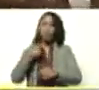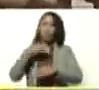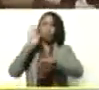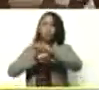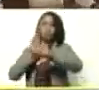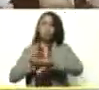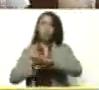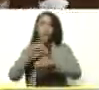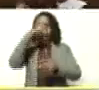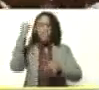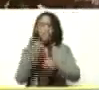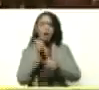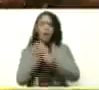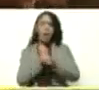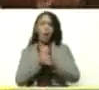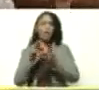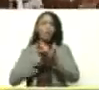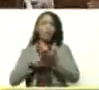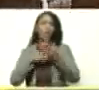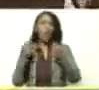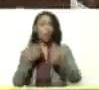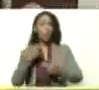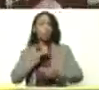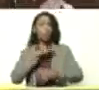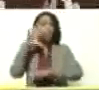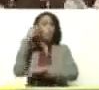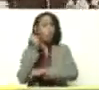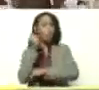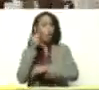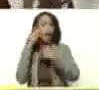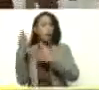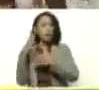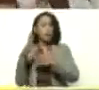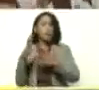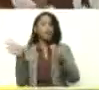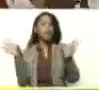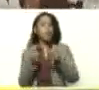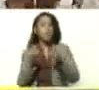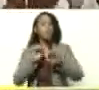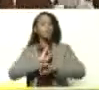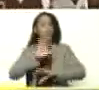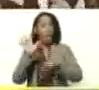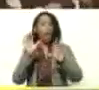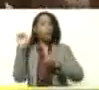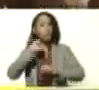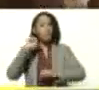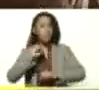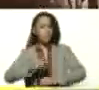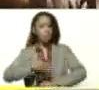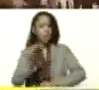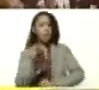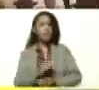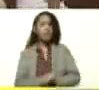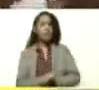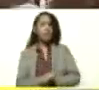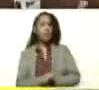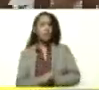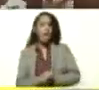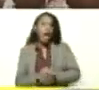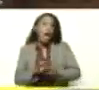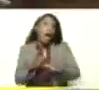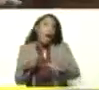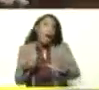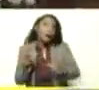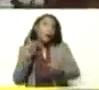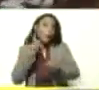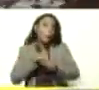a la recuperación económica, y lo estamos logrando, concreto. Claro que sí podemos. ¿Ah, que el petróleo